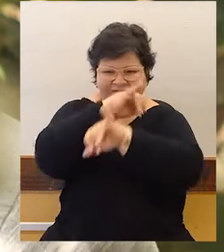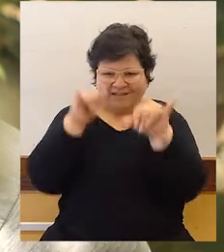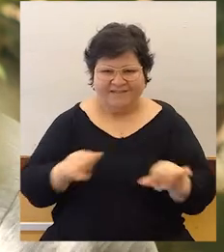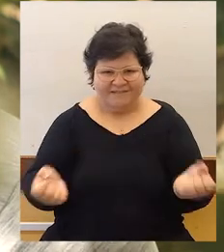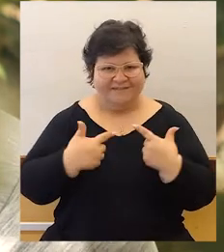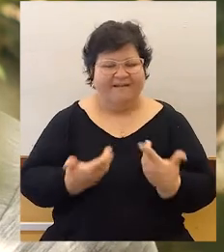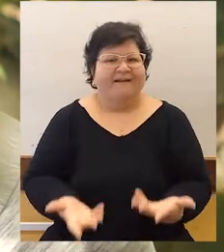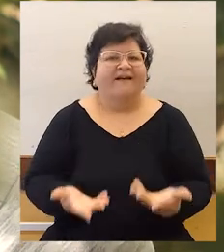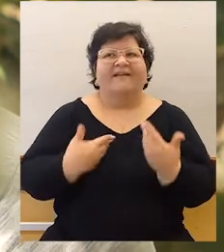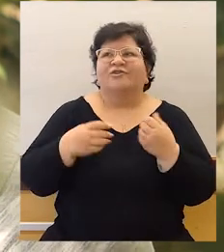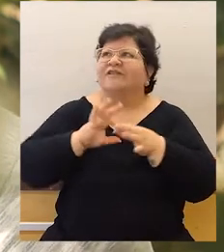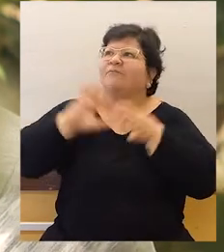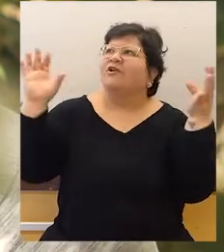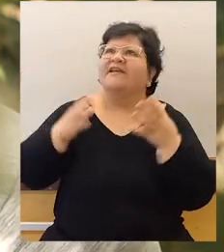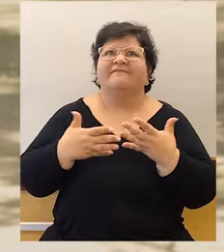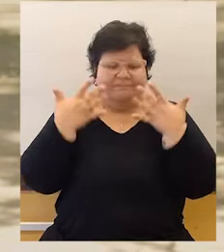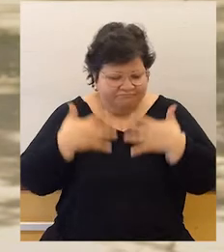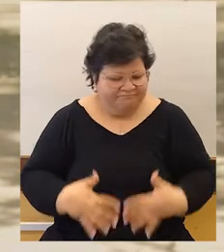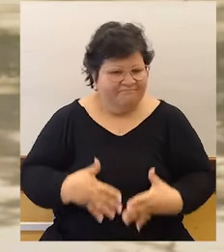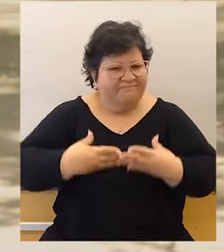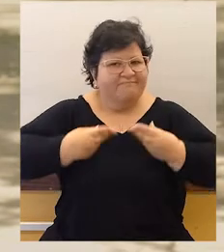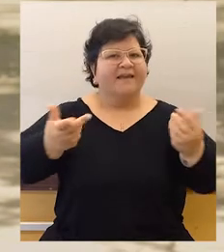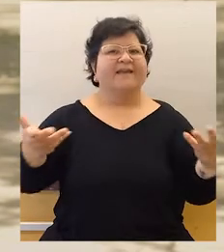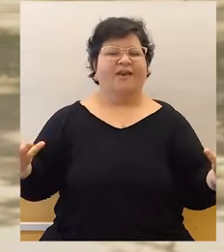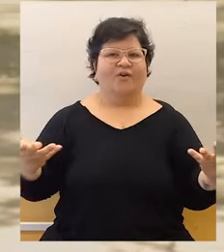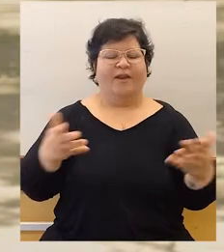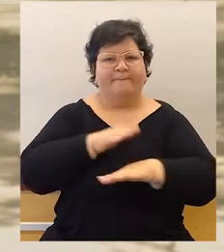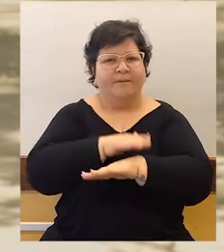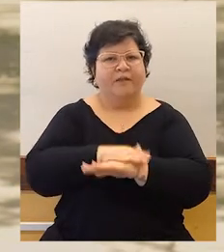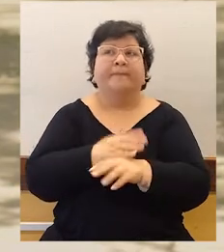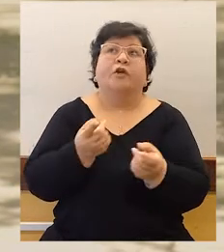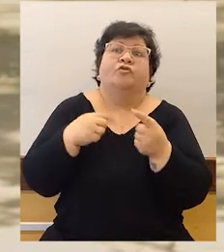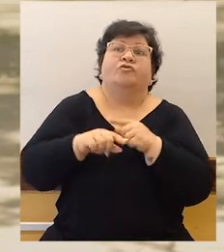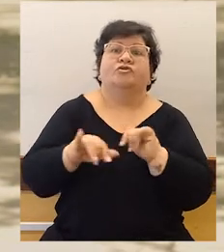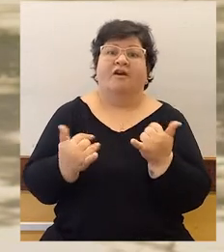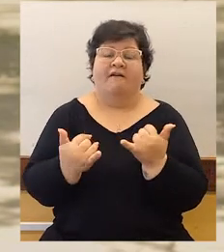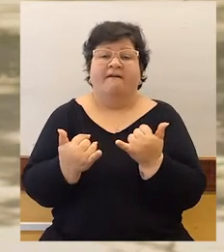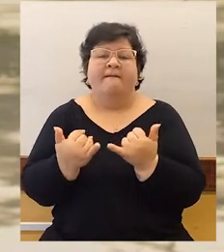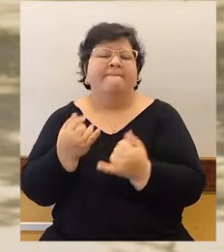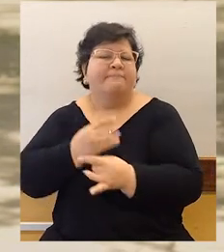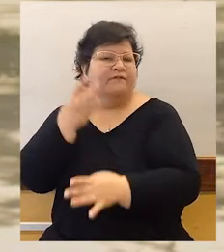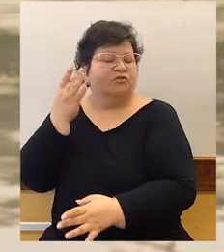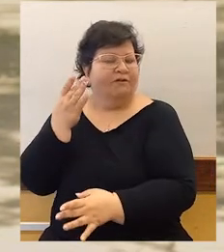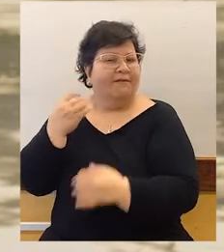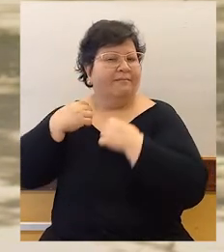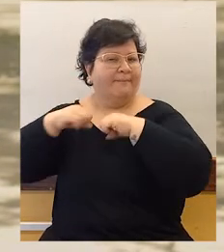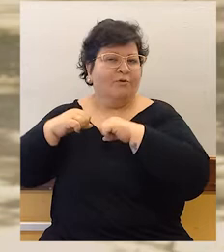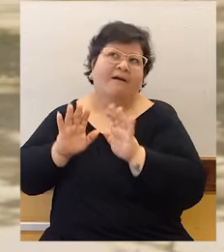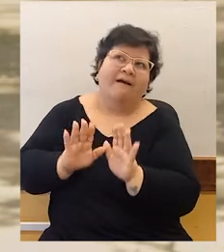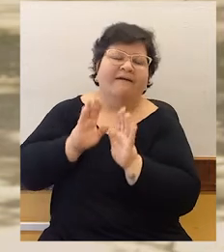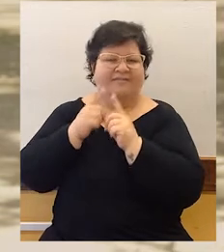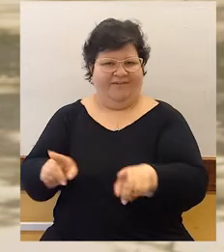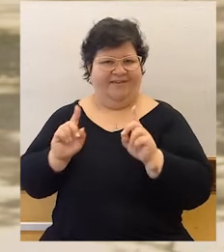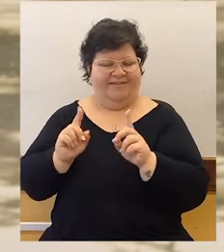como nos sentimos libres y realizados en el momento. Pero ya cuando es algo profesional pasa para otro lado, ¿no?